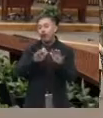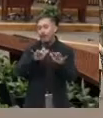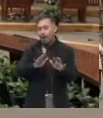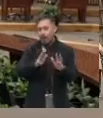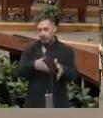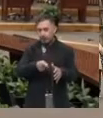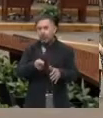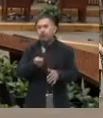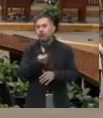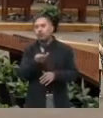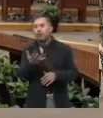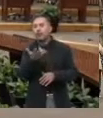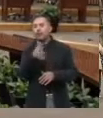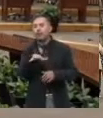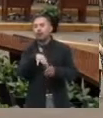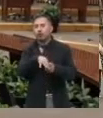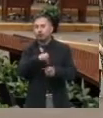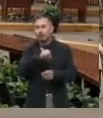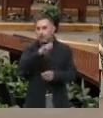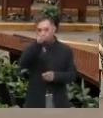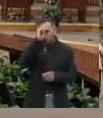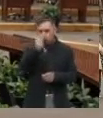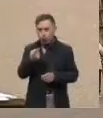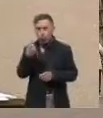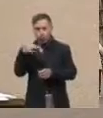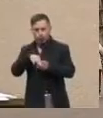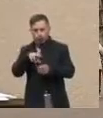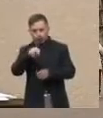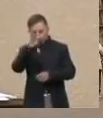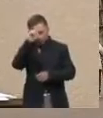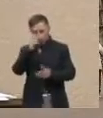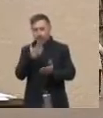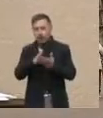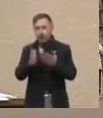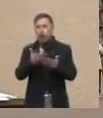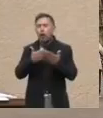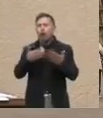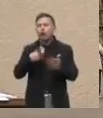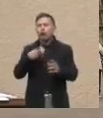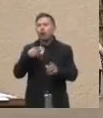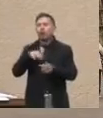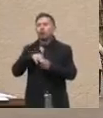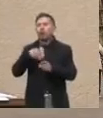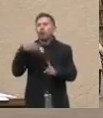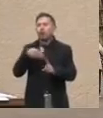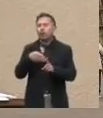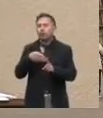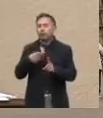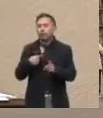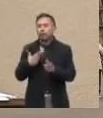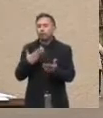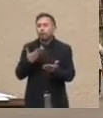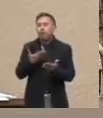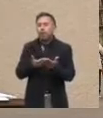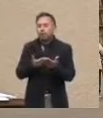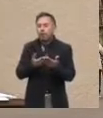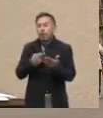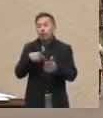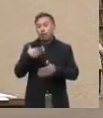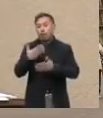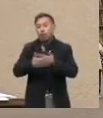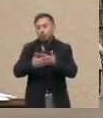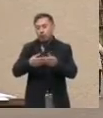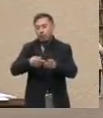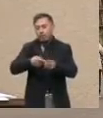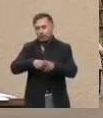a favor, 1 voto en contra. Ahora someto a su consideración en lo particular la propuesta para el inicio de un procedimiento que